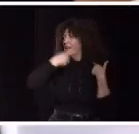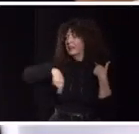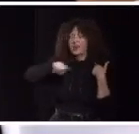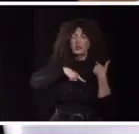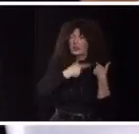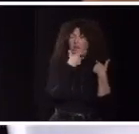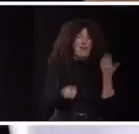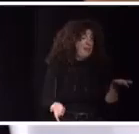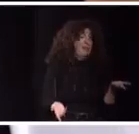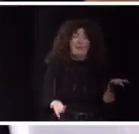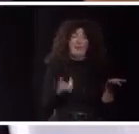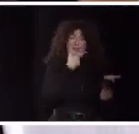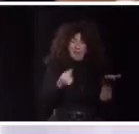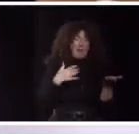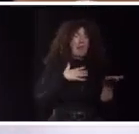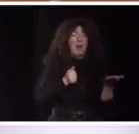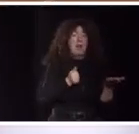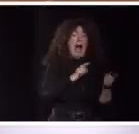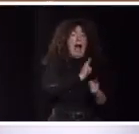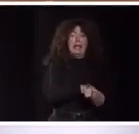fácil ser valiente.